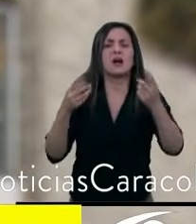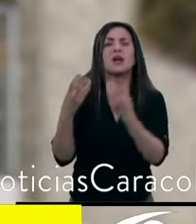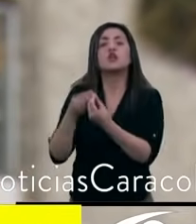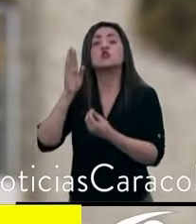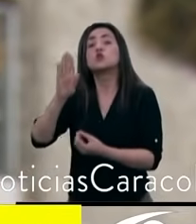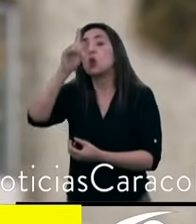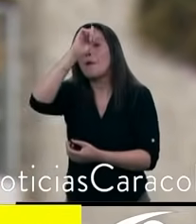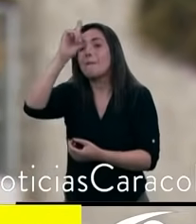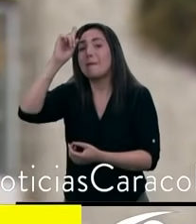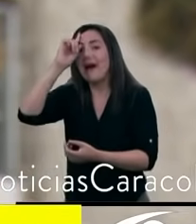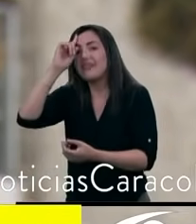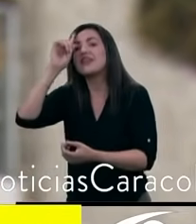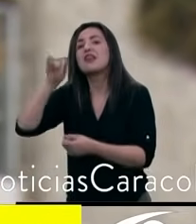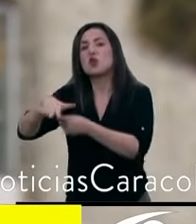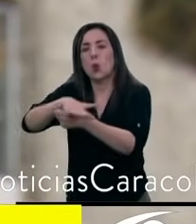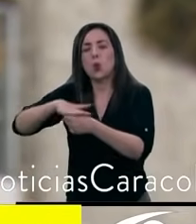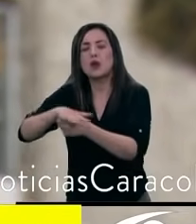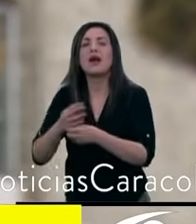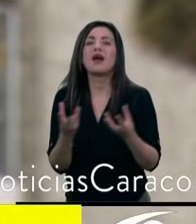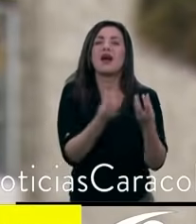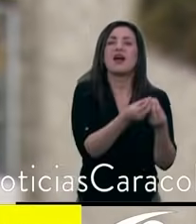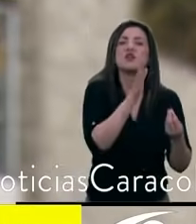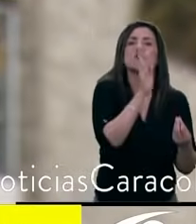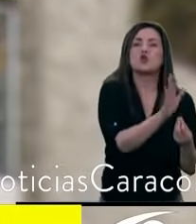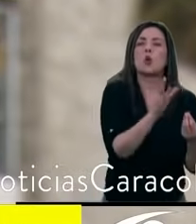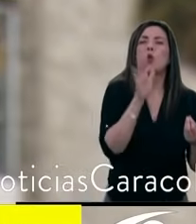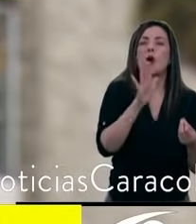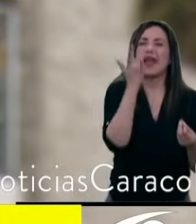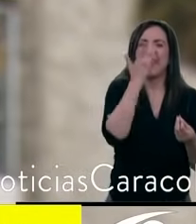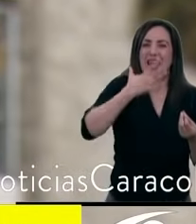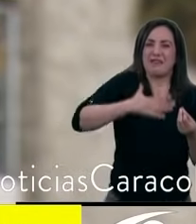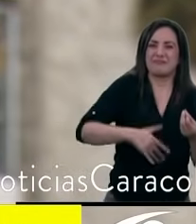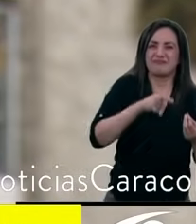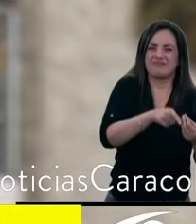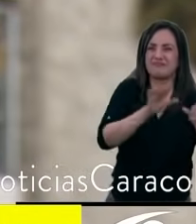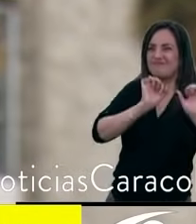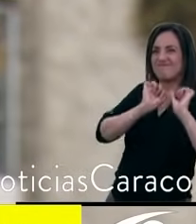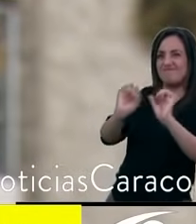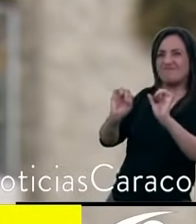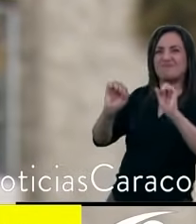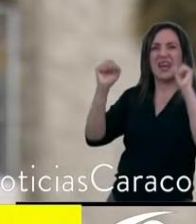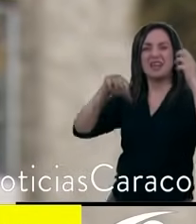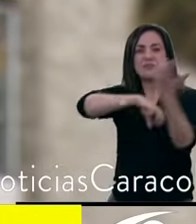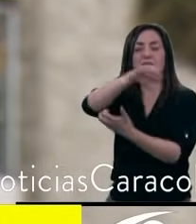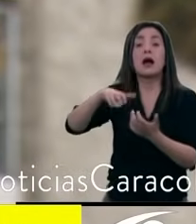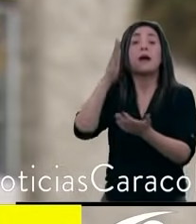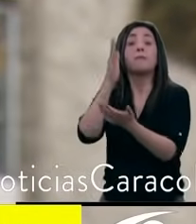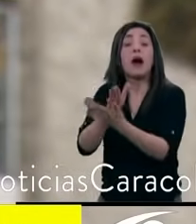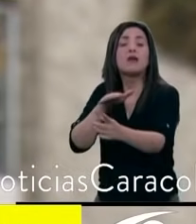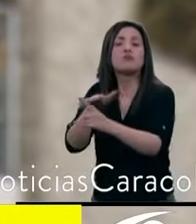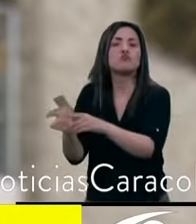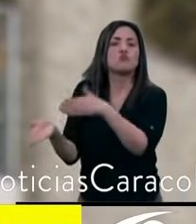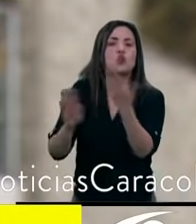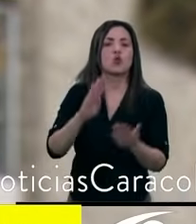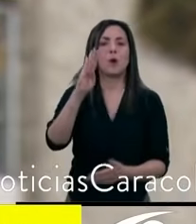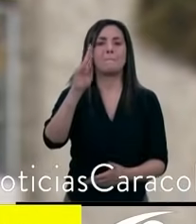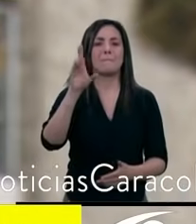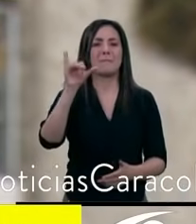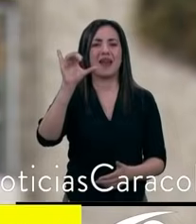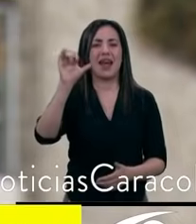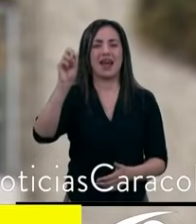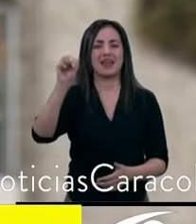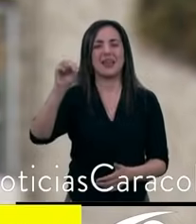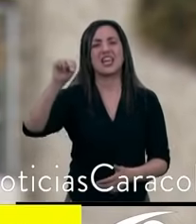e integrantes del Escuadrón Móvil Antidisturbios. Lamentablemente falleció Brian Niño, un joven madrileño de